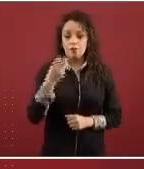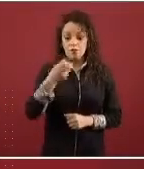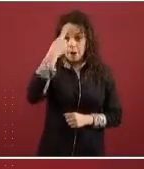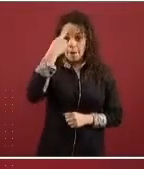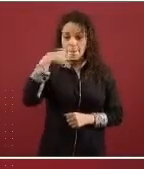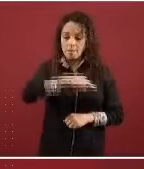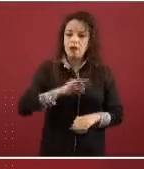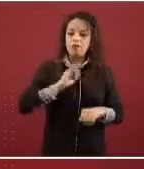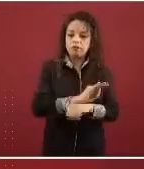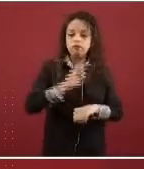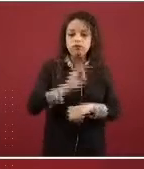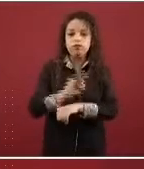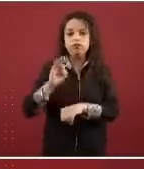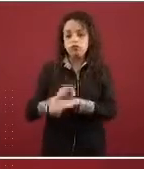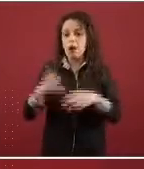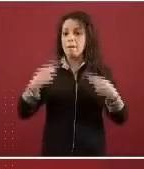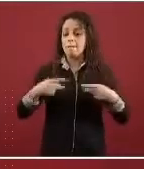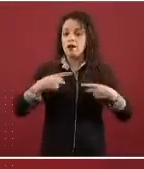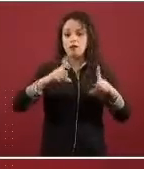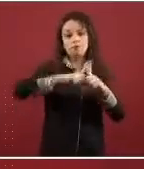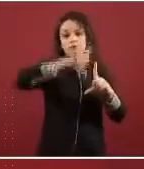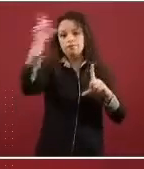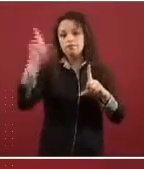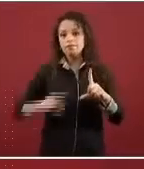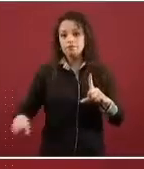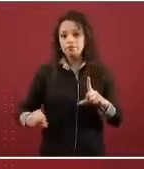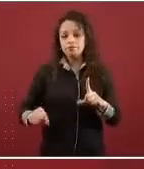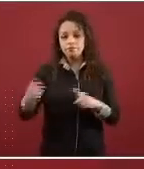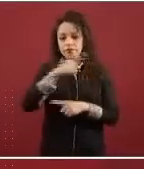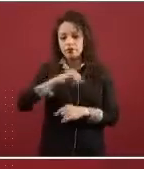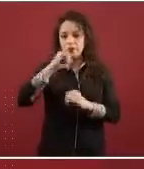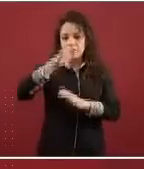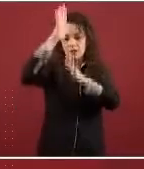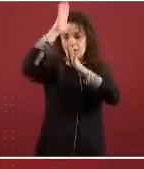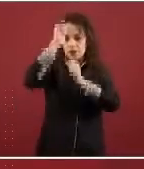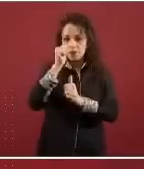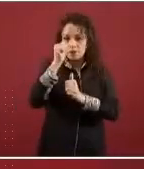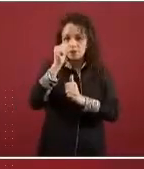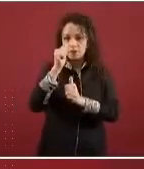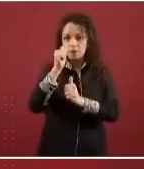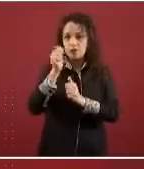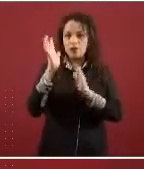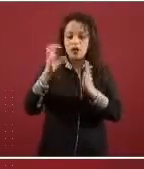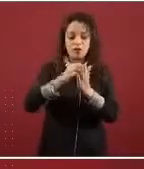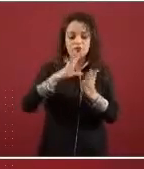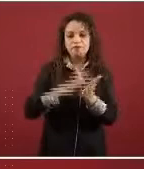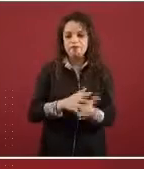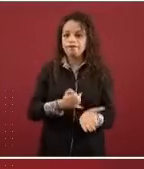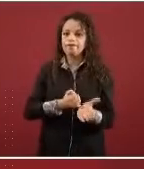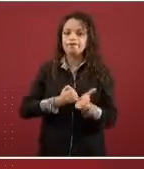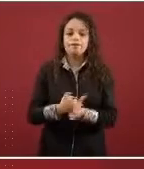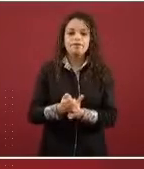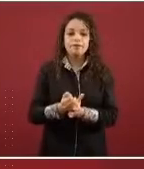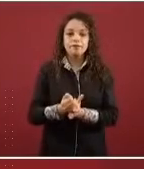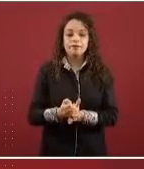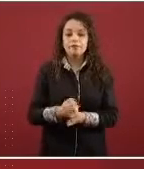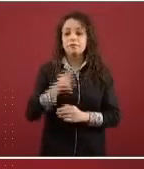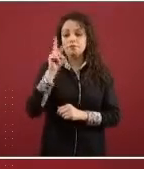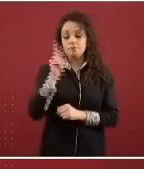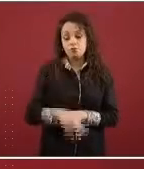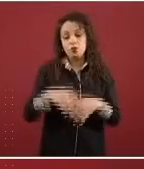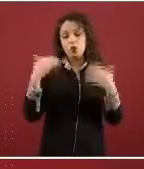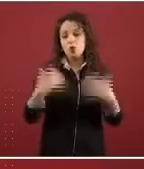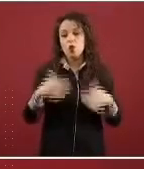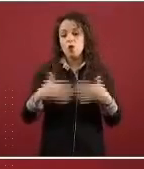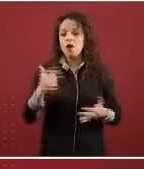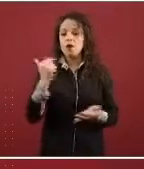proteger la salud de los mexicanos, acordó expedir el siguiente acuerdo, por el que se declara como emergencia